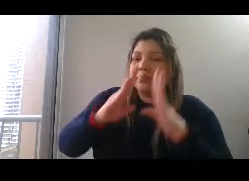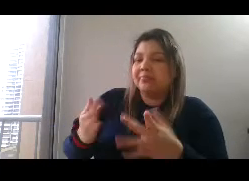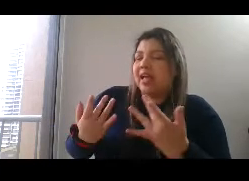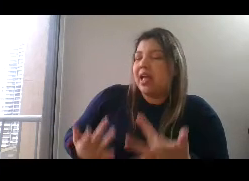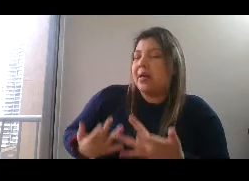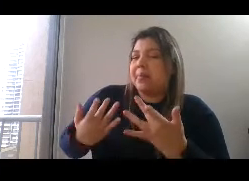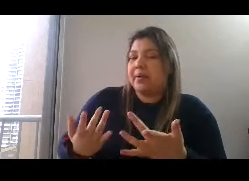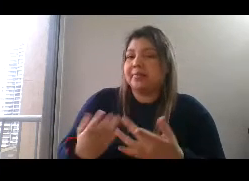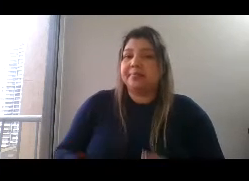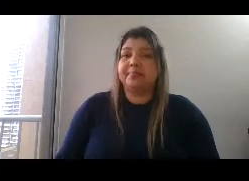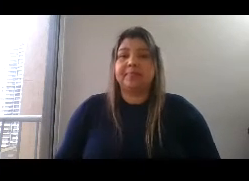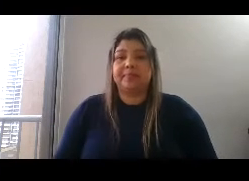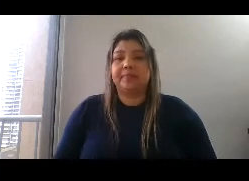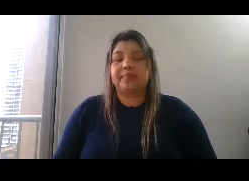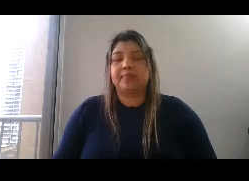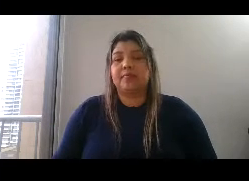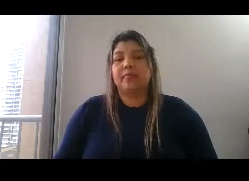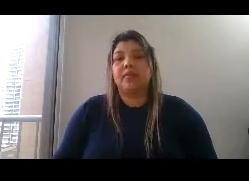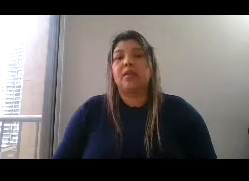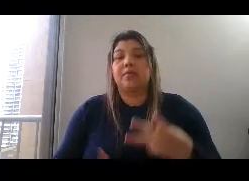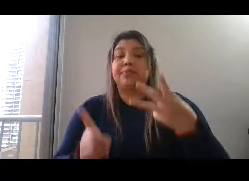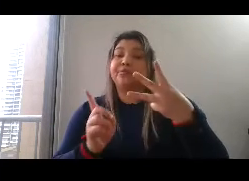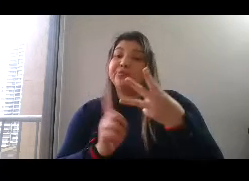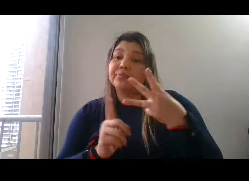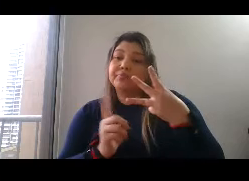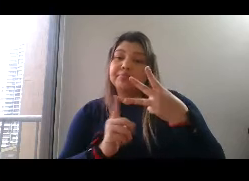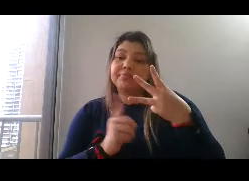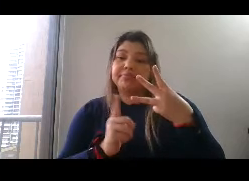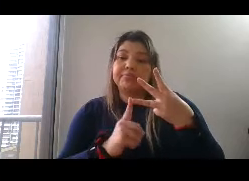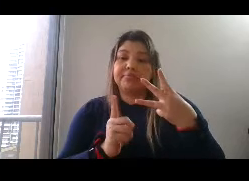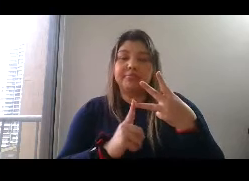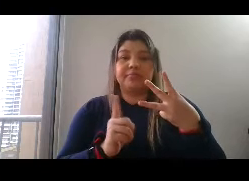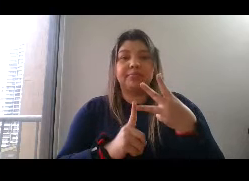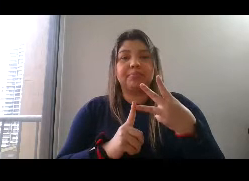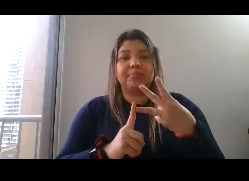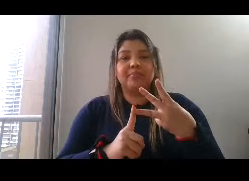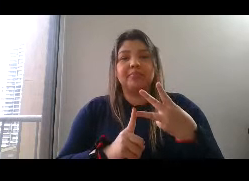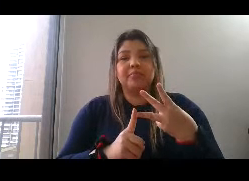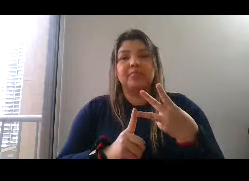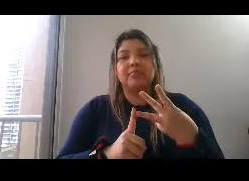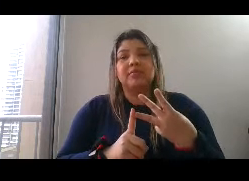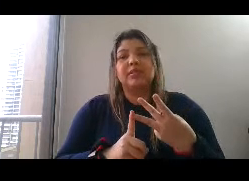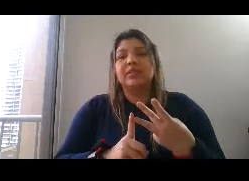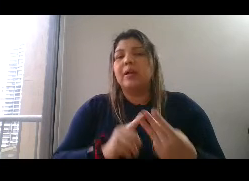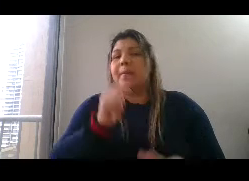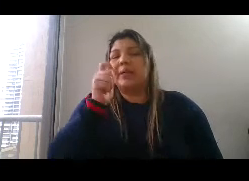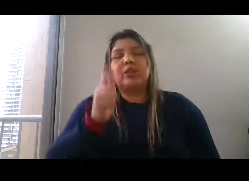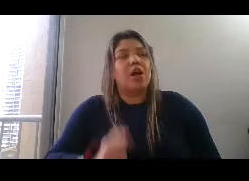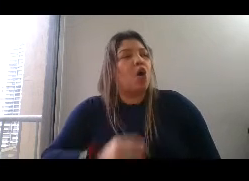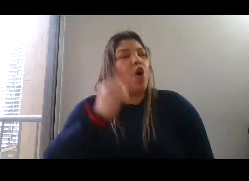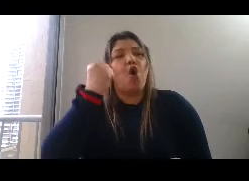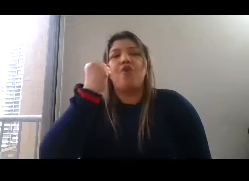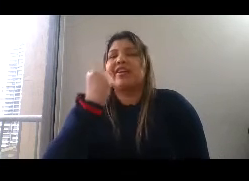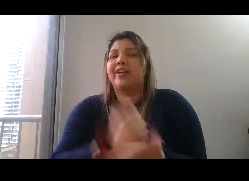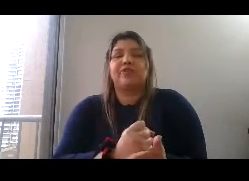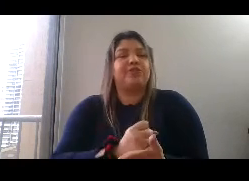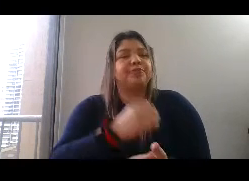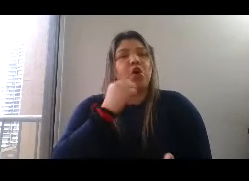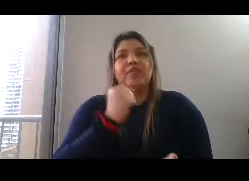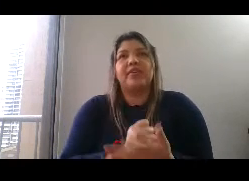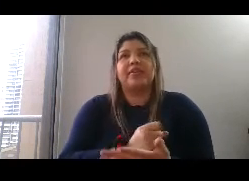esos pacientes que son el triaje 3, que requieren obligatoriamente que le hagamos algún